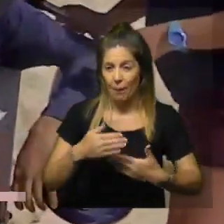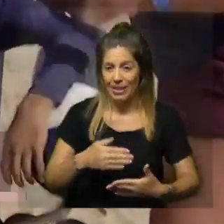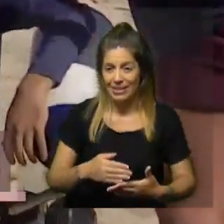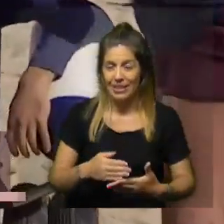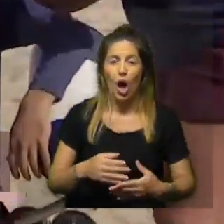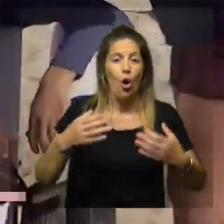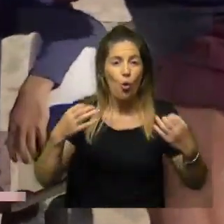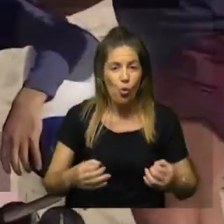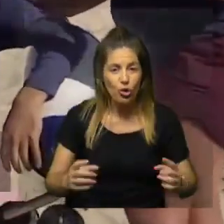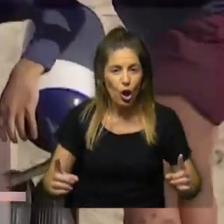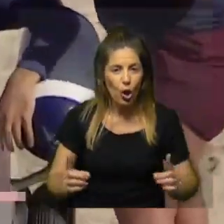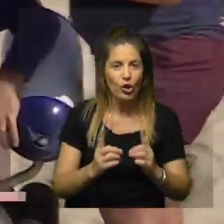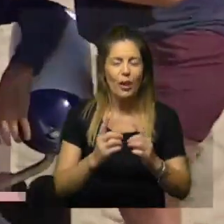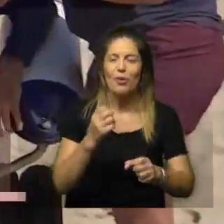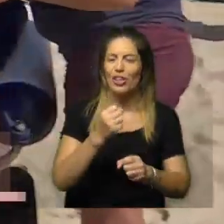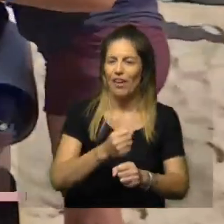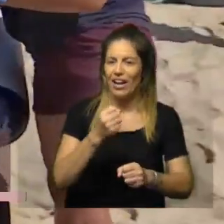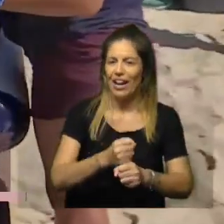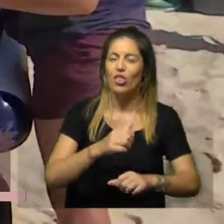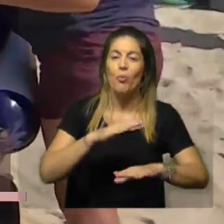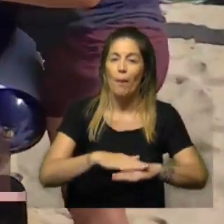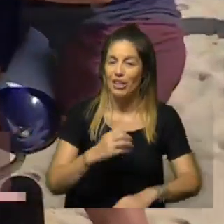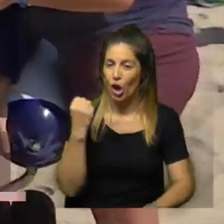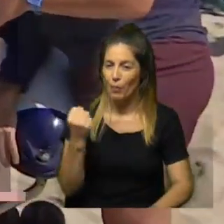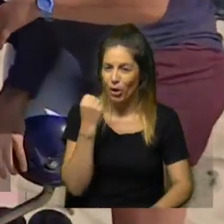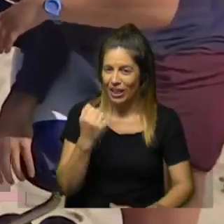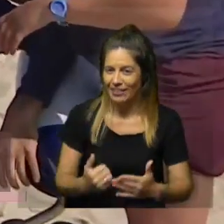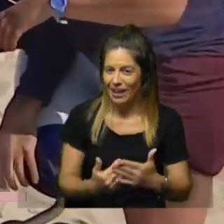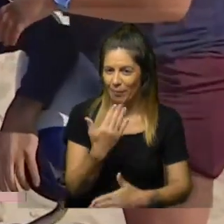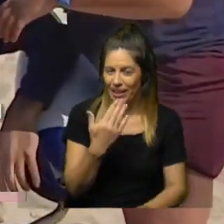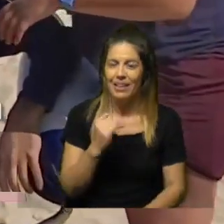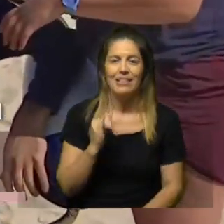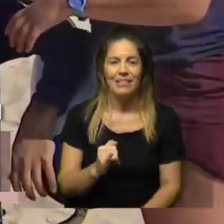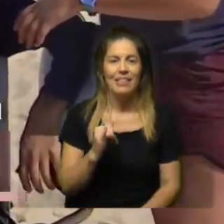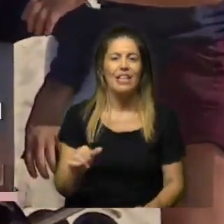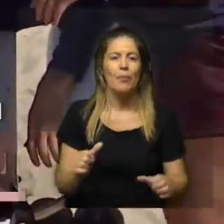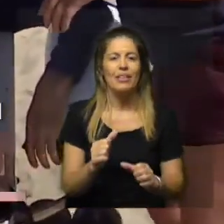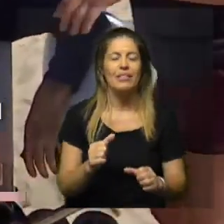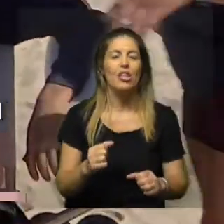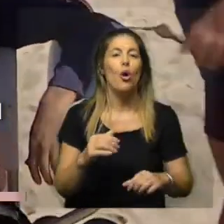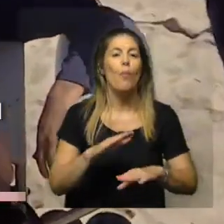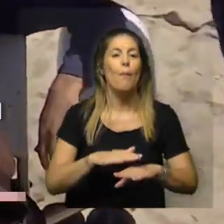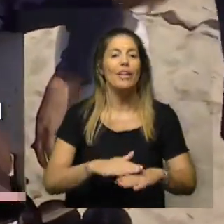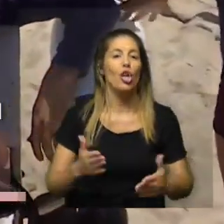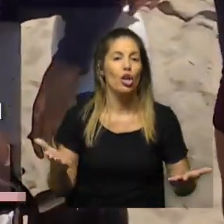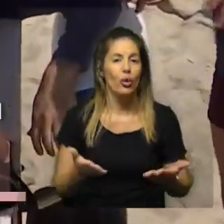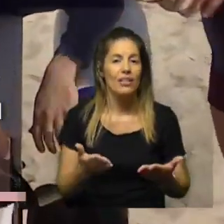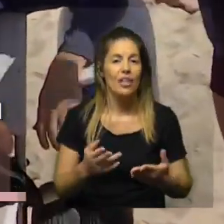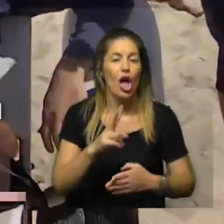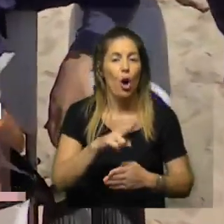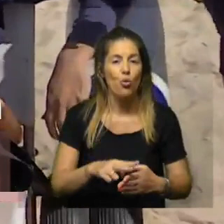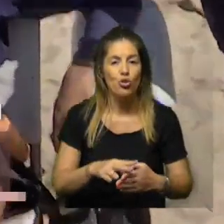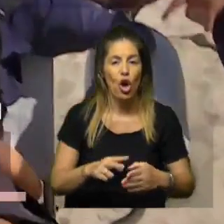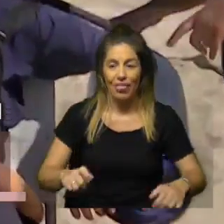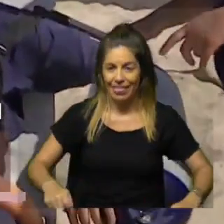encontramos justamente estamos trabajando, ¿no?, en un momento importante en la mañana. Estamos, sí, estamos haciendo un momento de actualización en el uso de las sillas